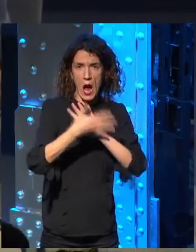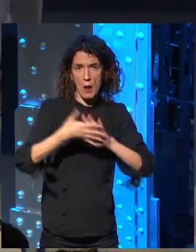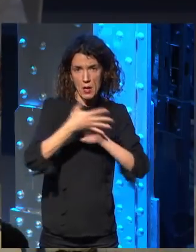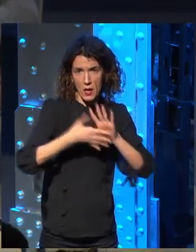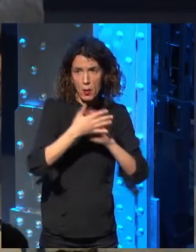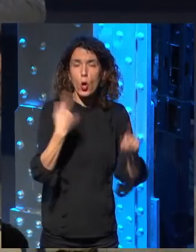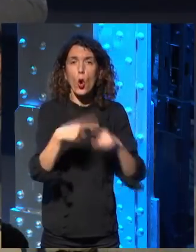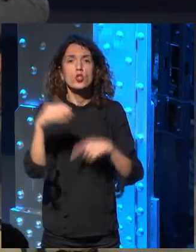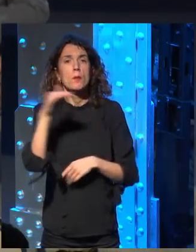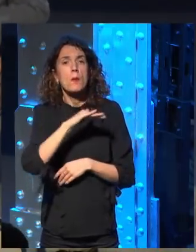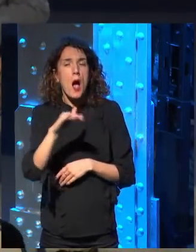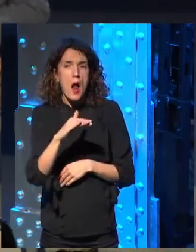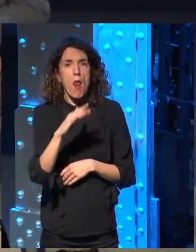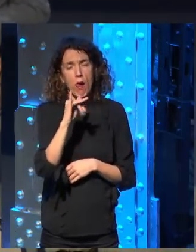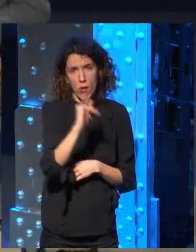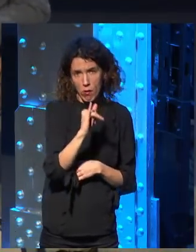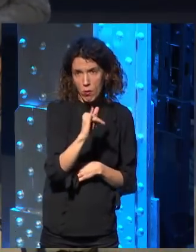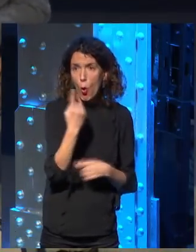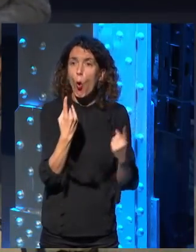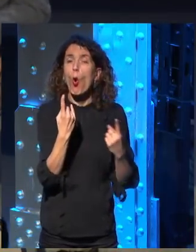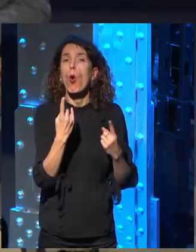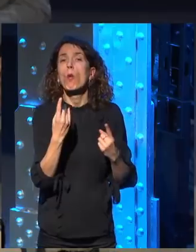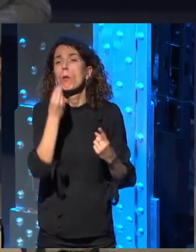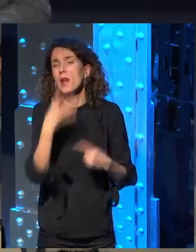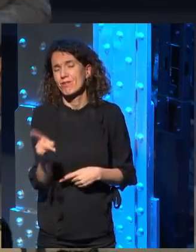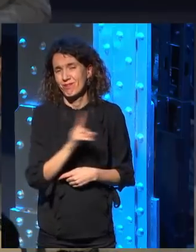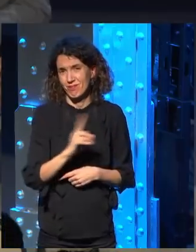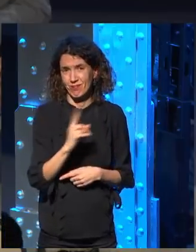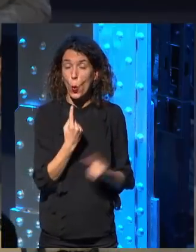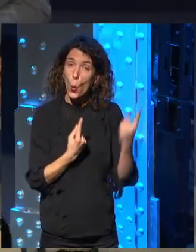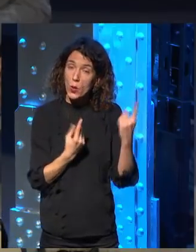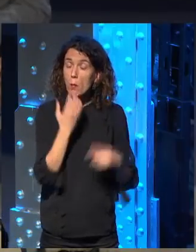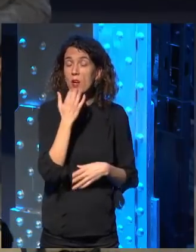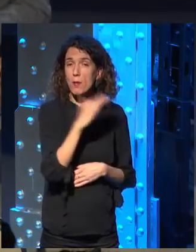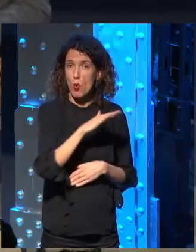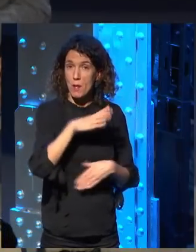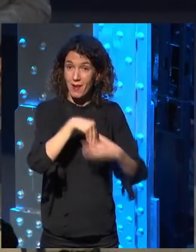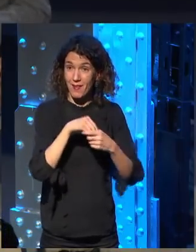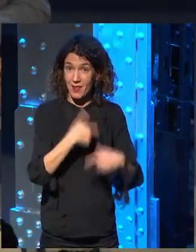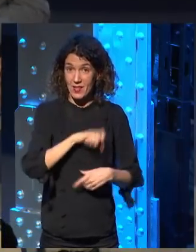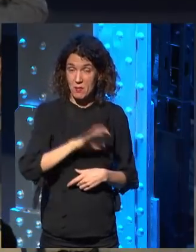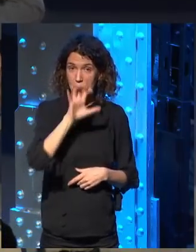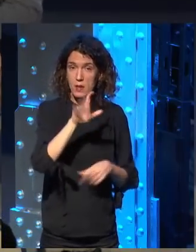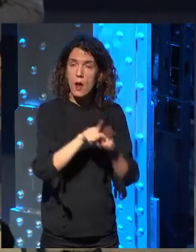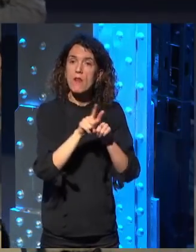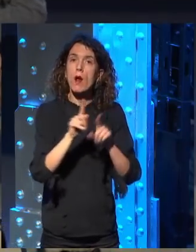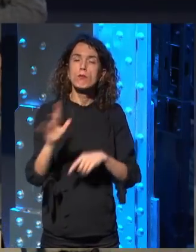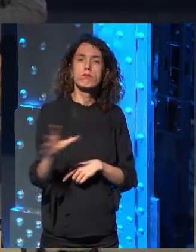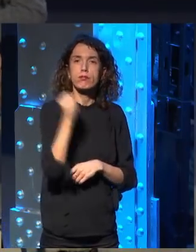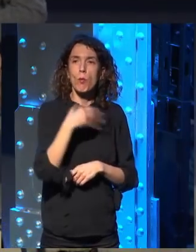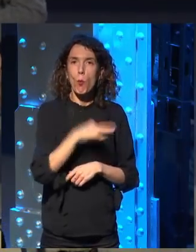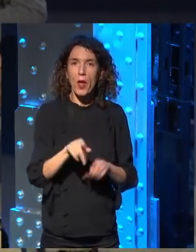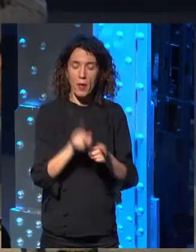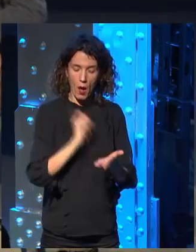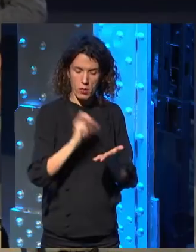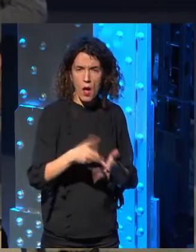hay muchas cosas malas o no especialmente buenas, pero una de ellas, por ejemplo, en nuestro país, una conquista es la de que tú puedes ir